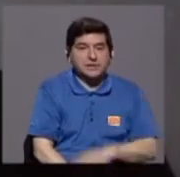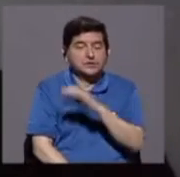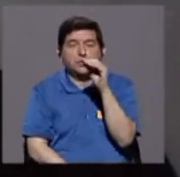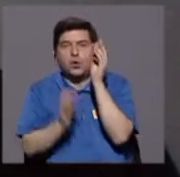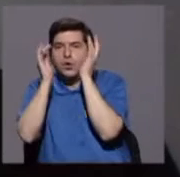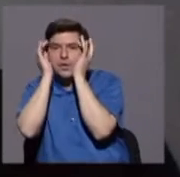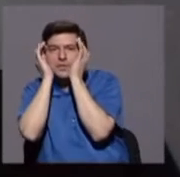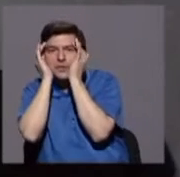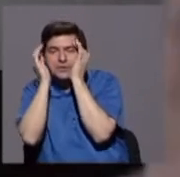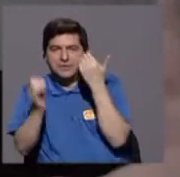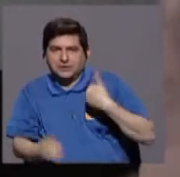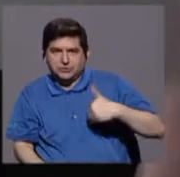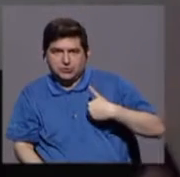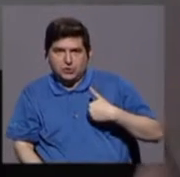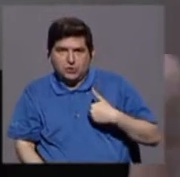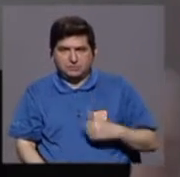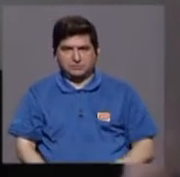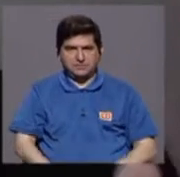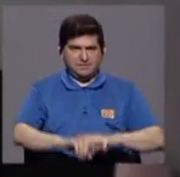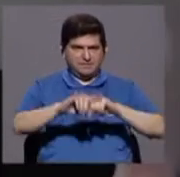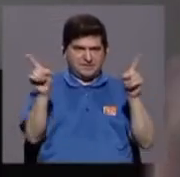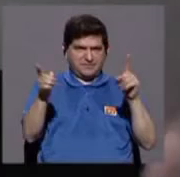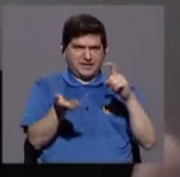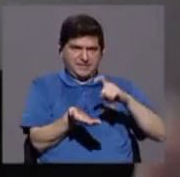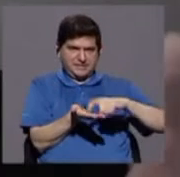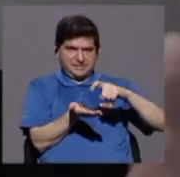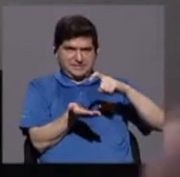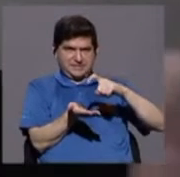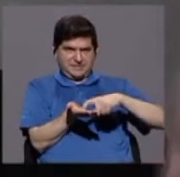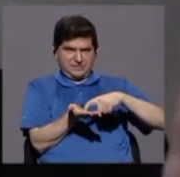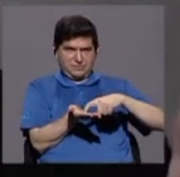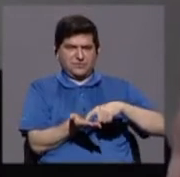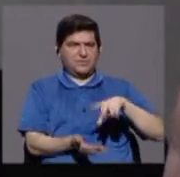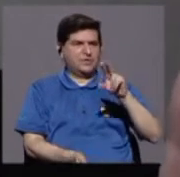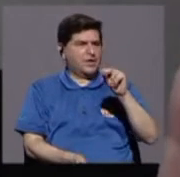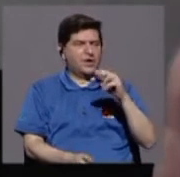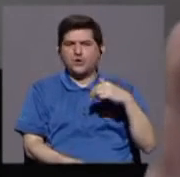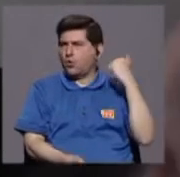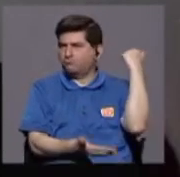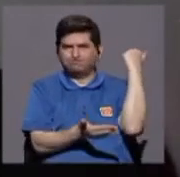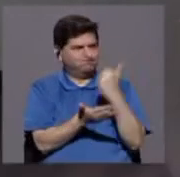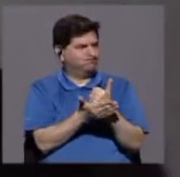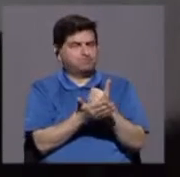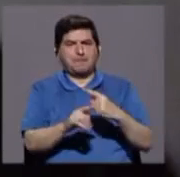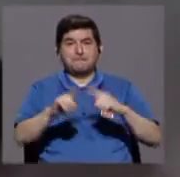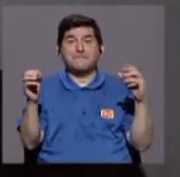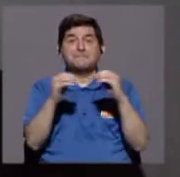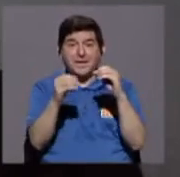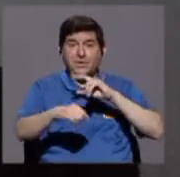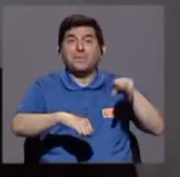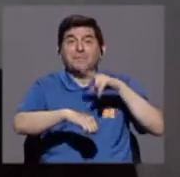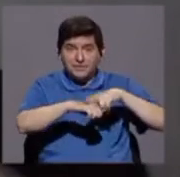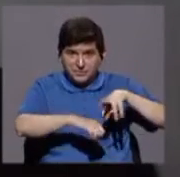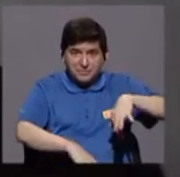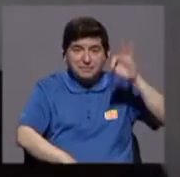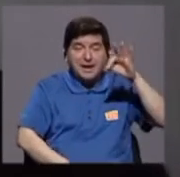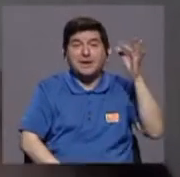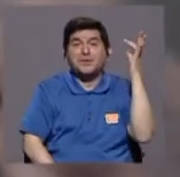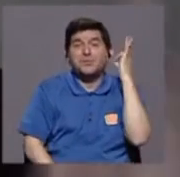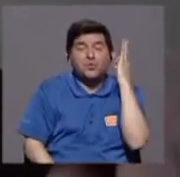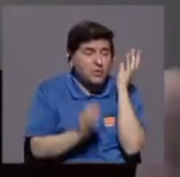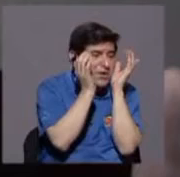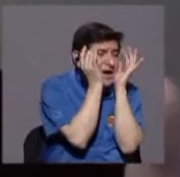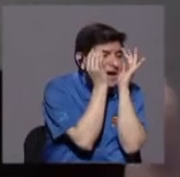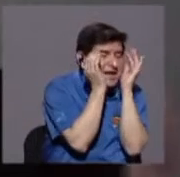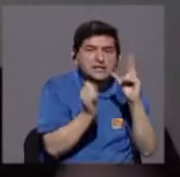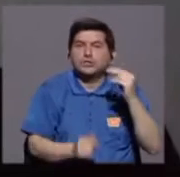hombres. Puede ser que la diferencia de endeudamiento no es tan marcada, pero es más frecuente encontrar las mujeres agobiadas